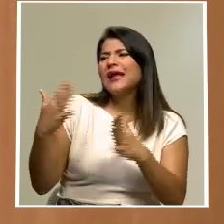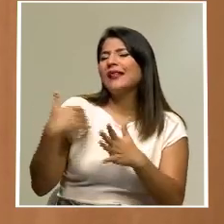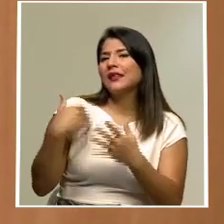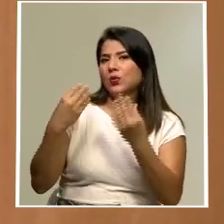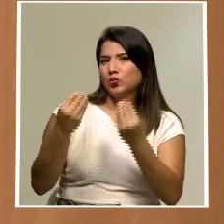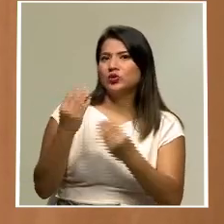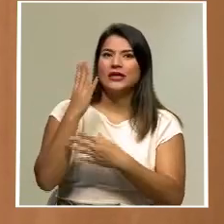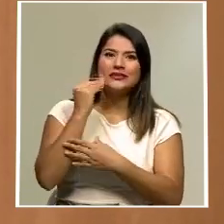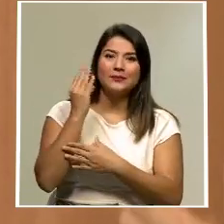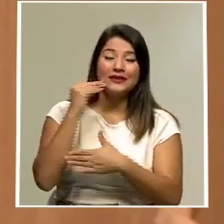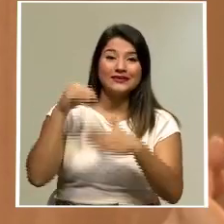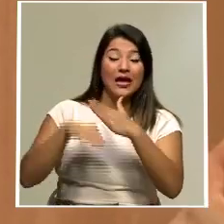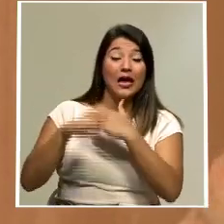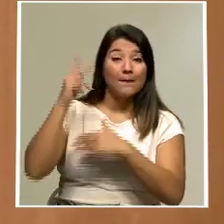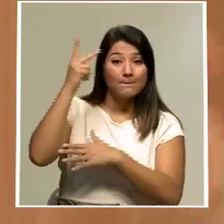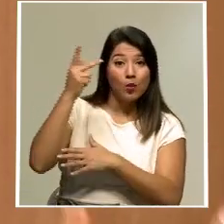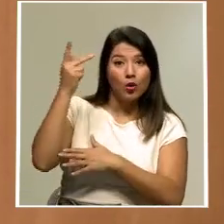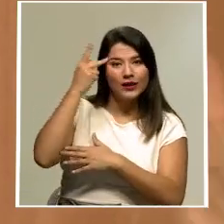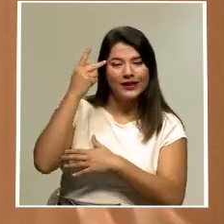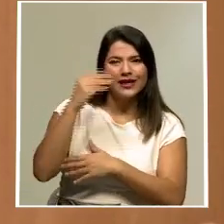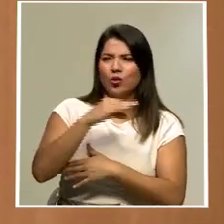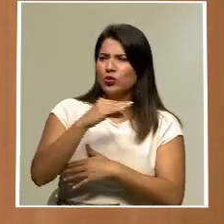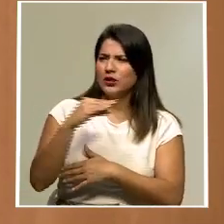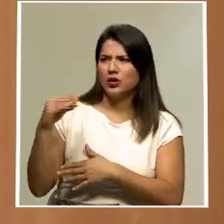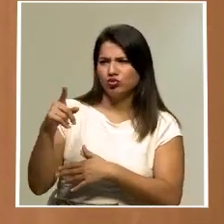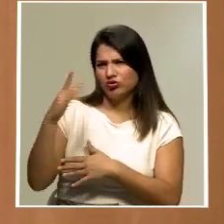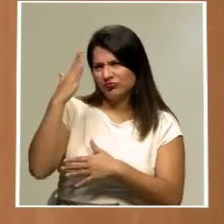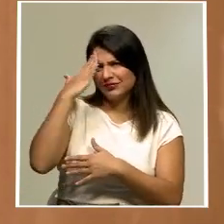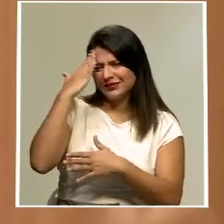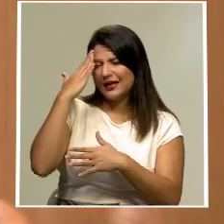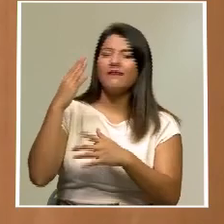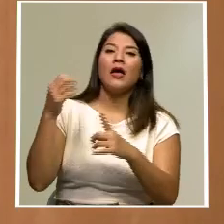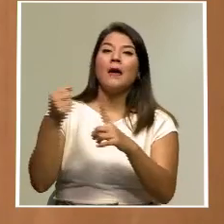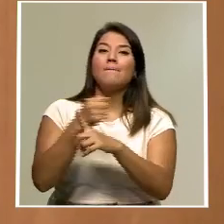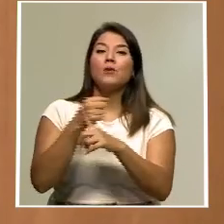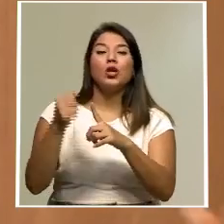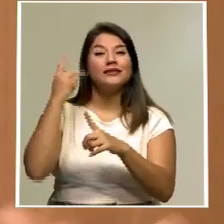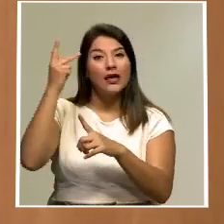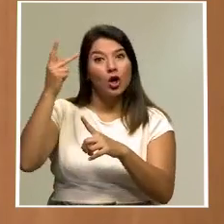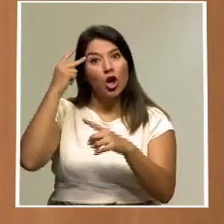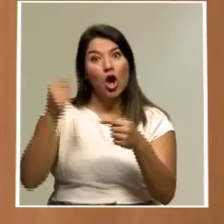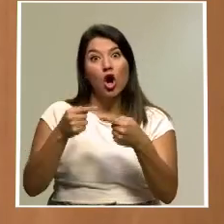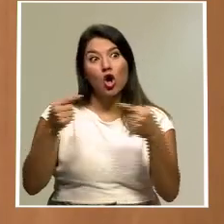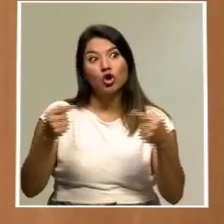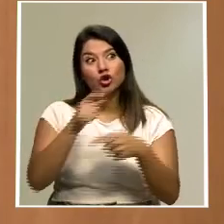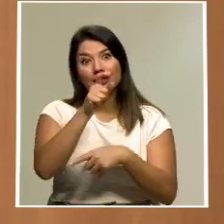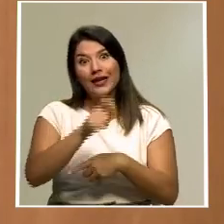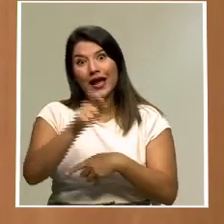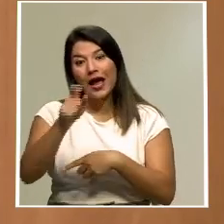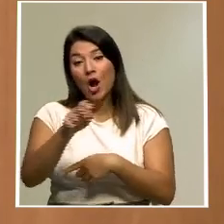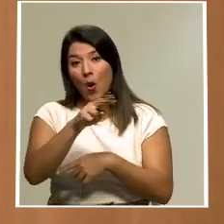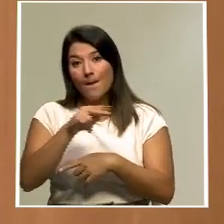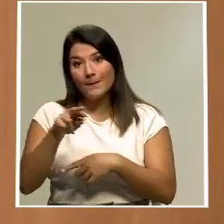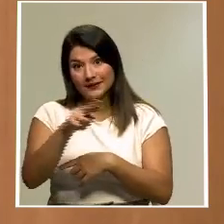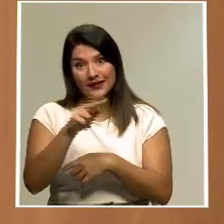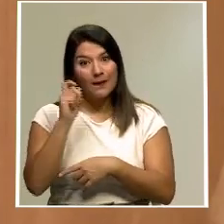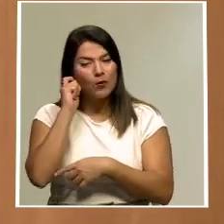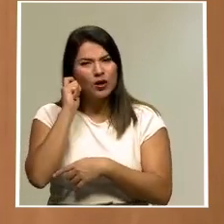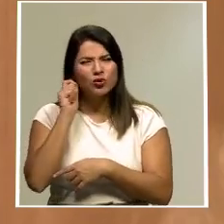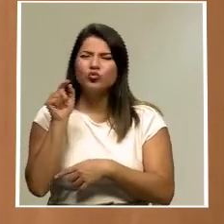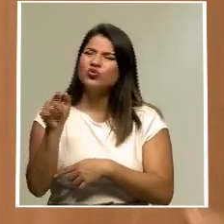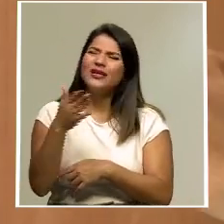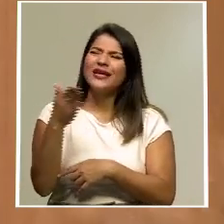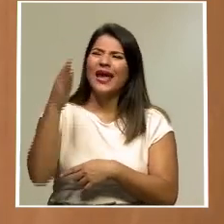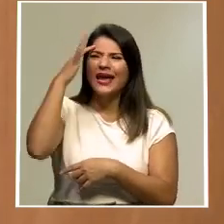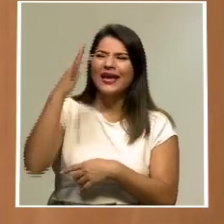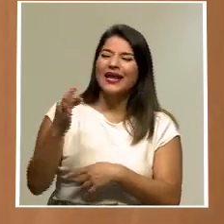trabajando en política y también conoce situaciones de violencia política contra algunas compañeras suyas y demás. ¿Qué considera usted que falta por